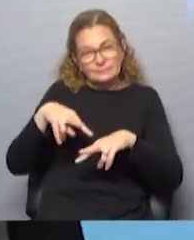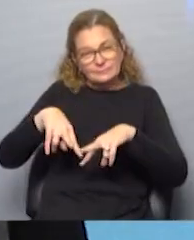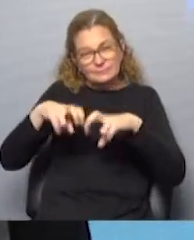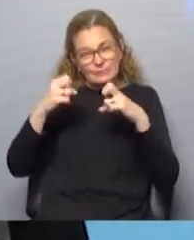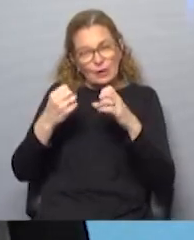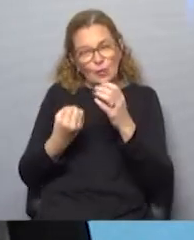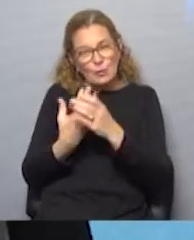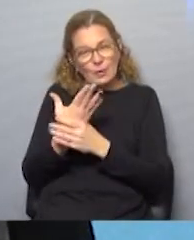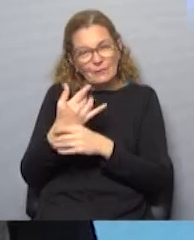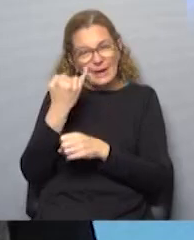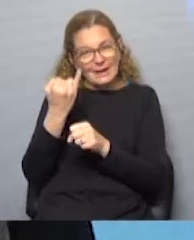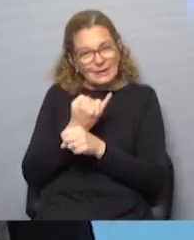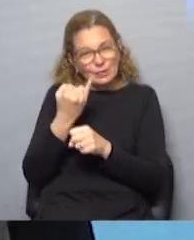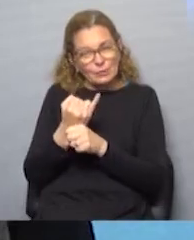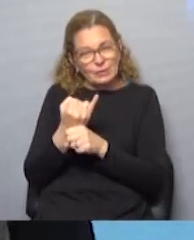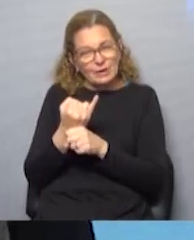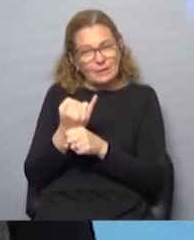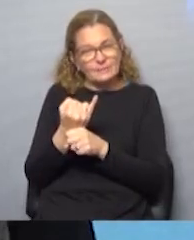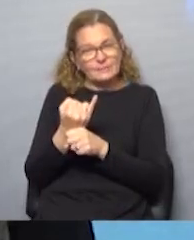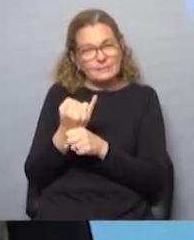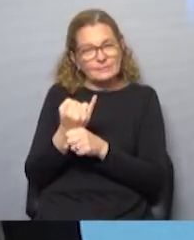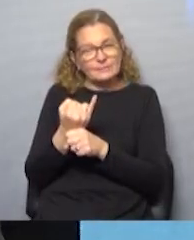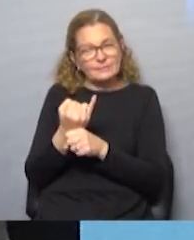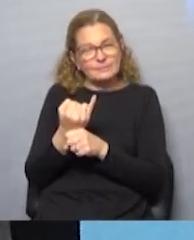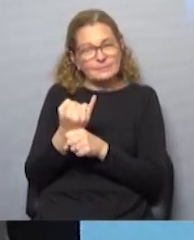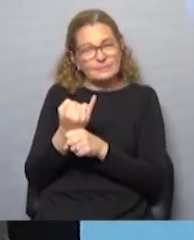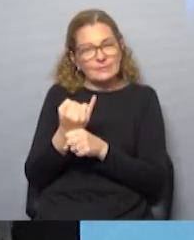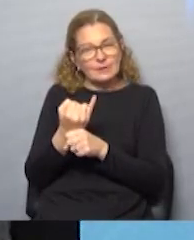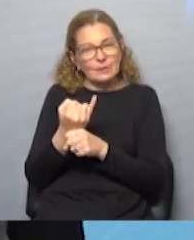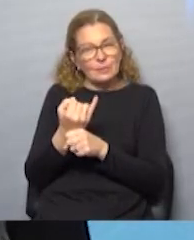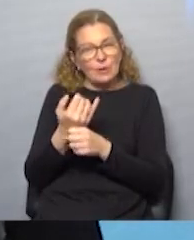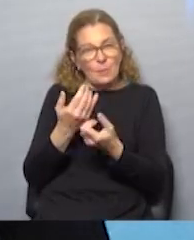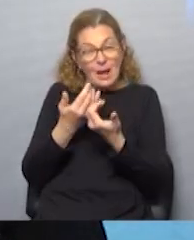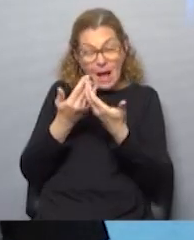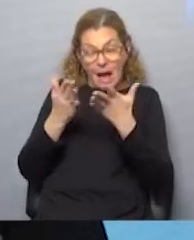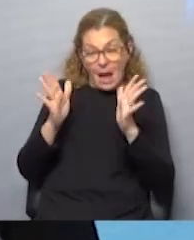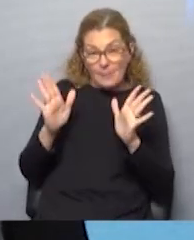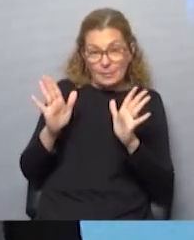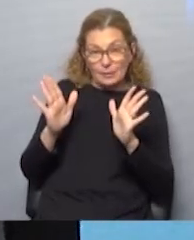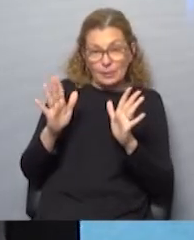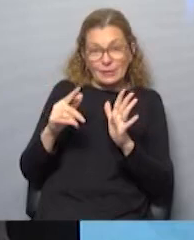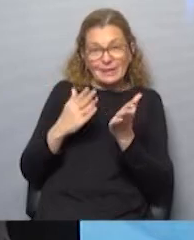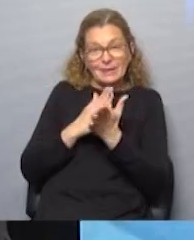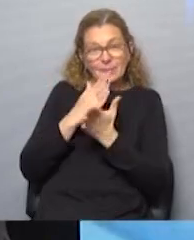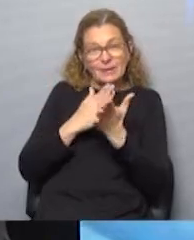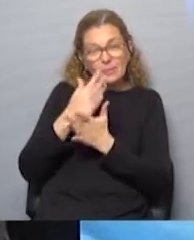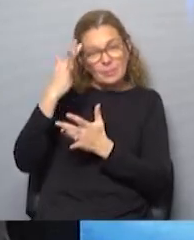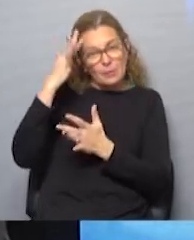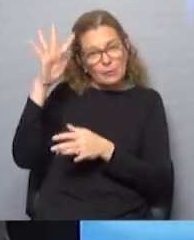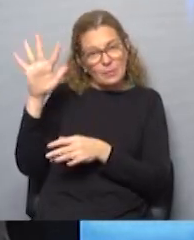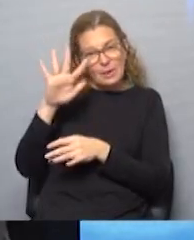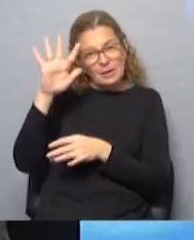innovación en la industria es es un poco más amplia de lo que nosotros nos imaginamos usualmente y